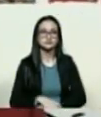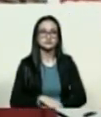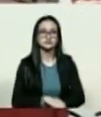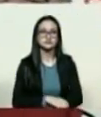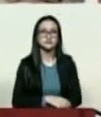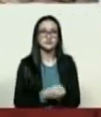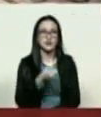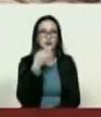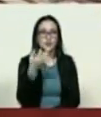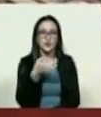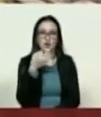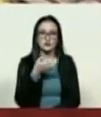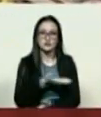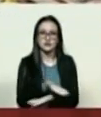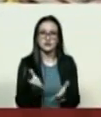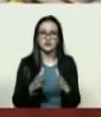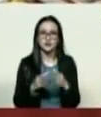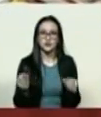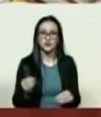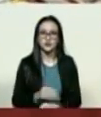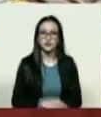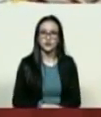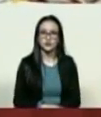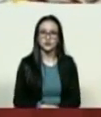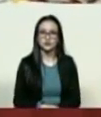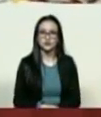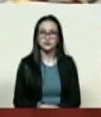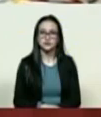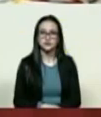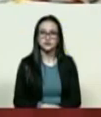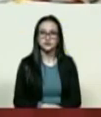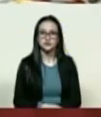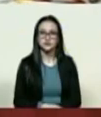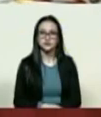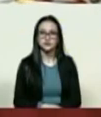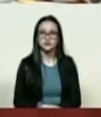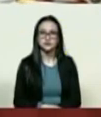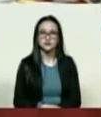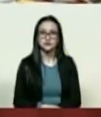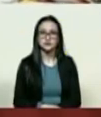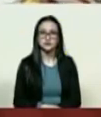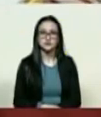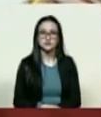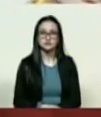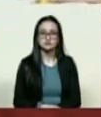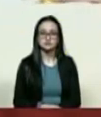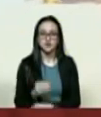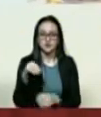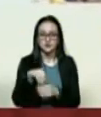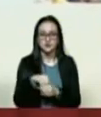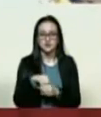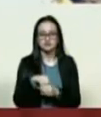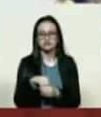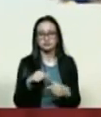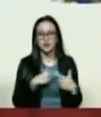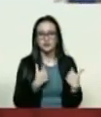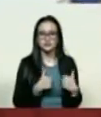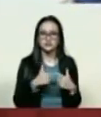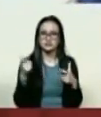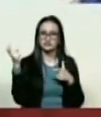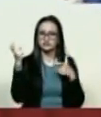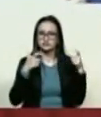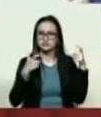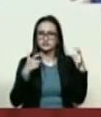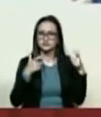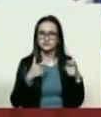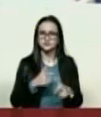Buenas tardes a toda Venezuela. Desde nuestro corazón chavista y corazón PSUVista,